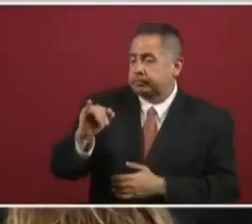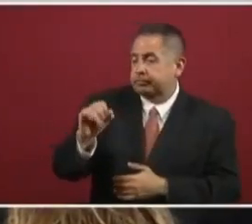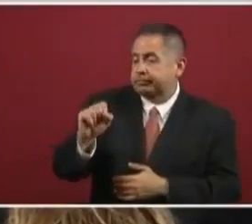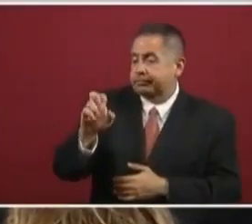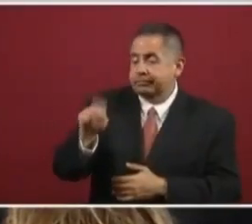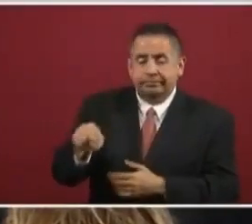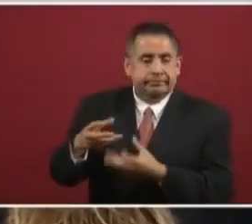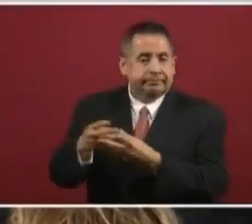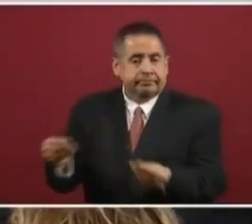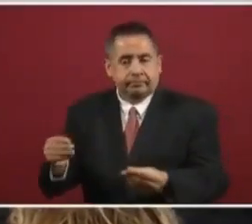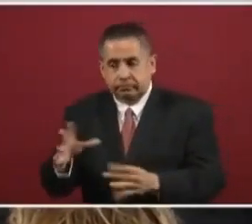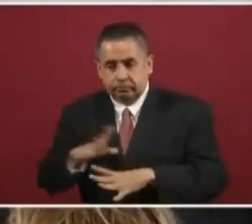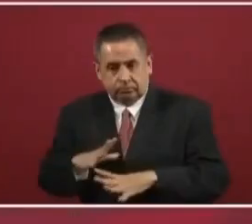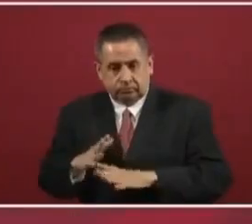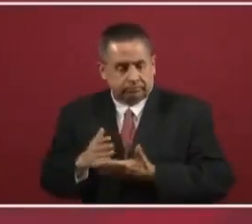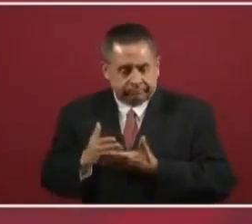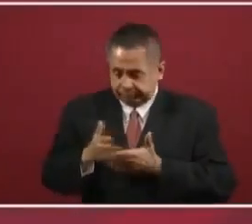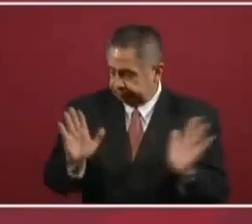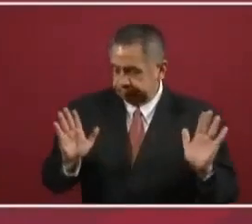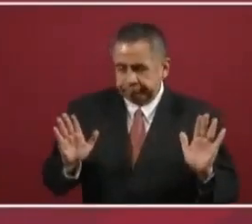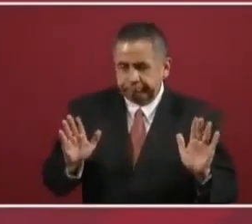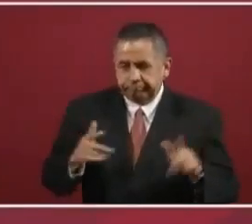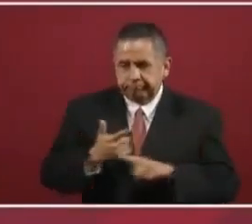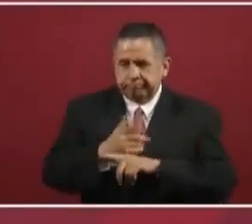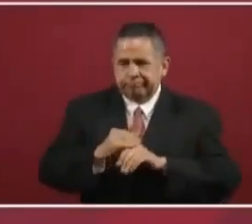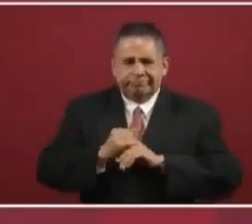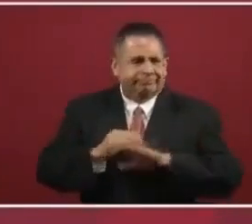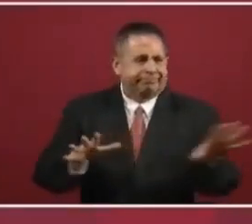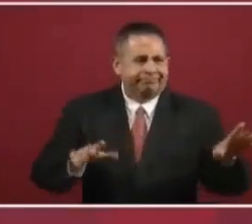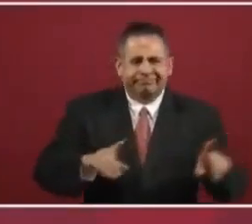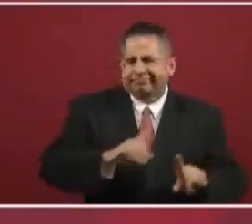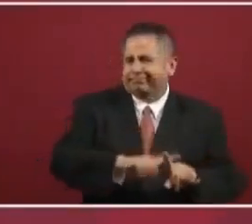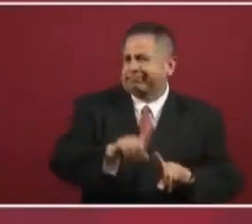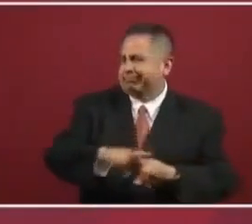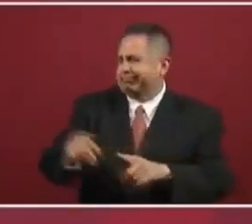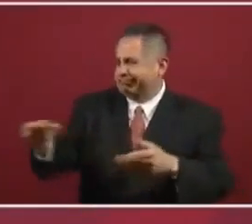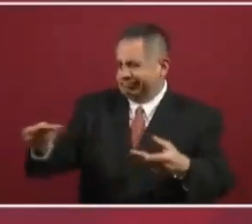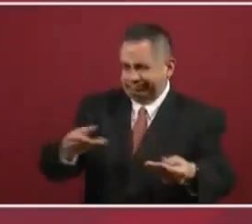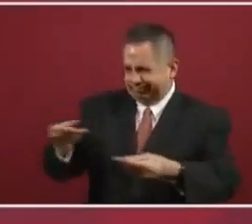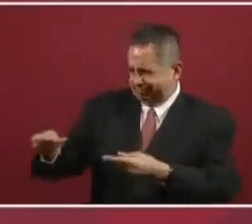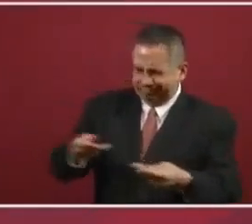cisen ahora tengo información